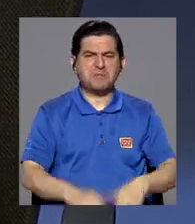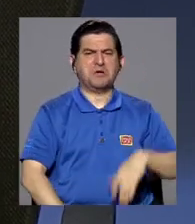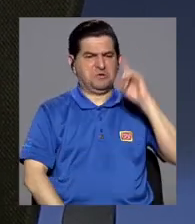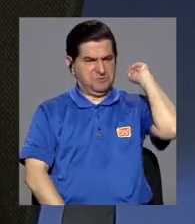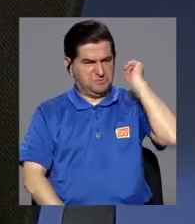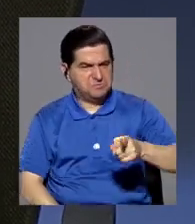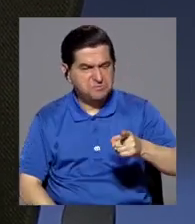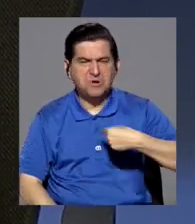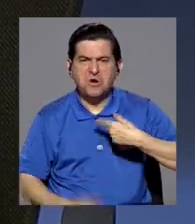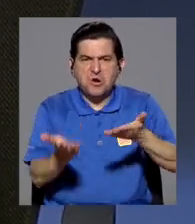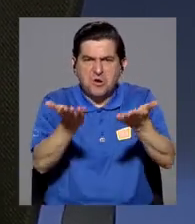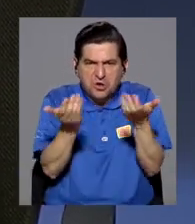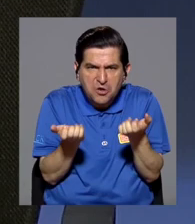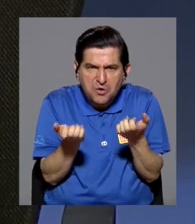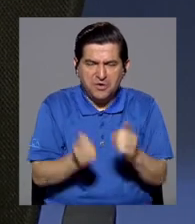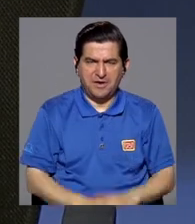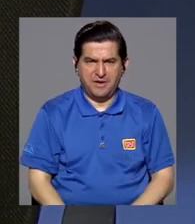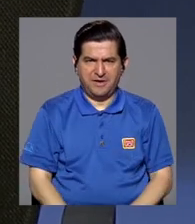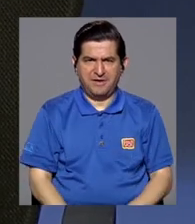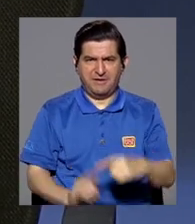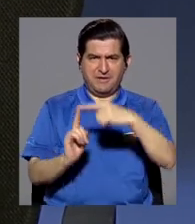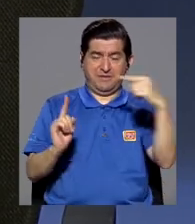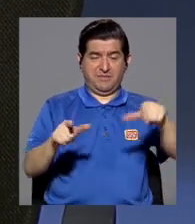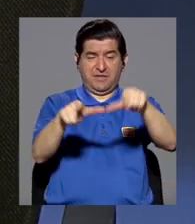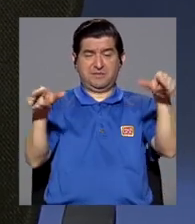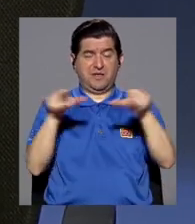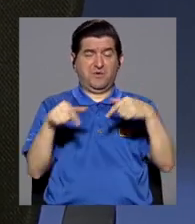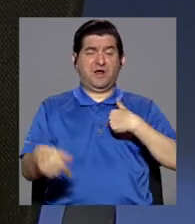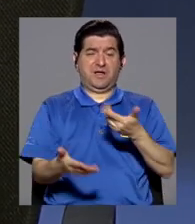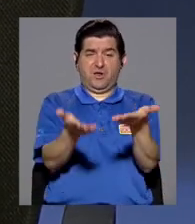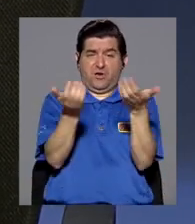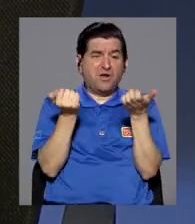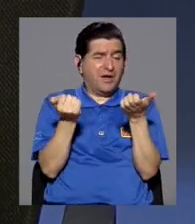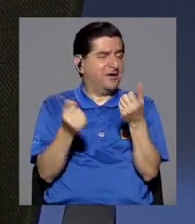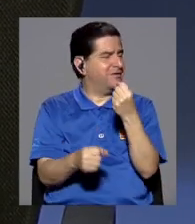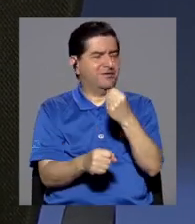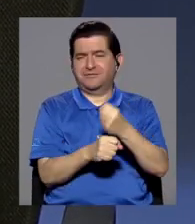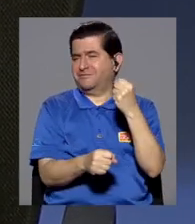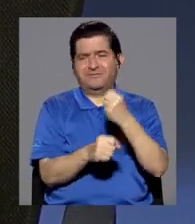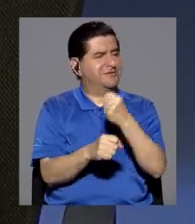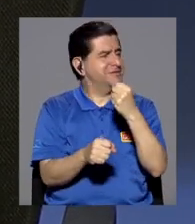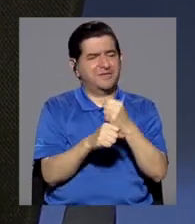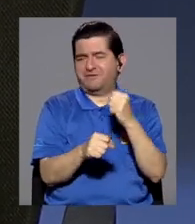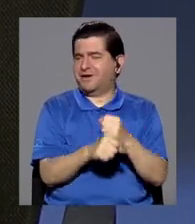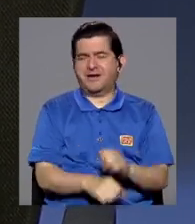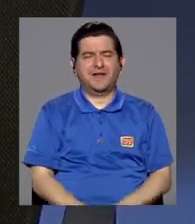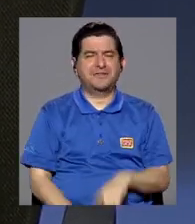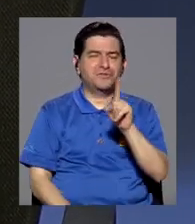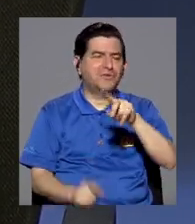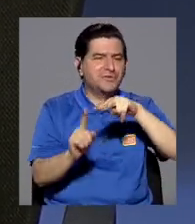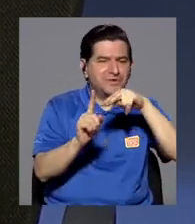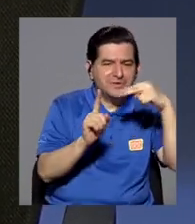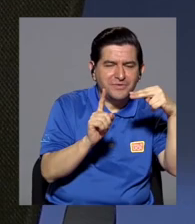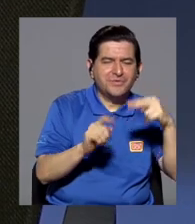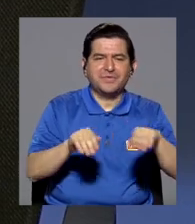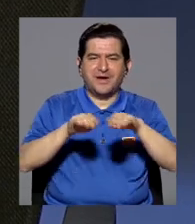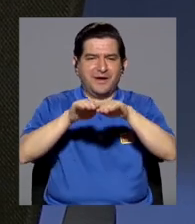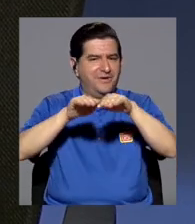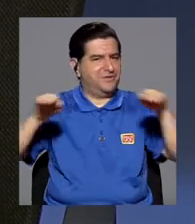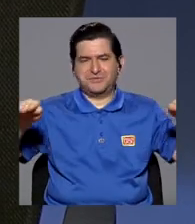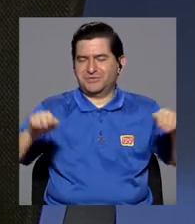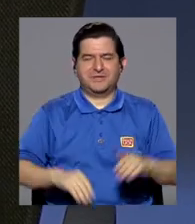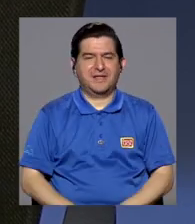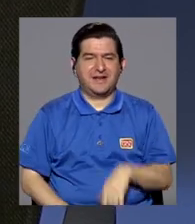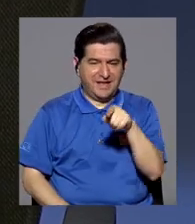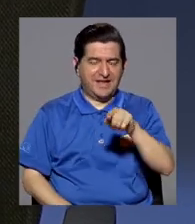e impongo lo que yo quiero hacer y desde el lugar que yo quiero hacer no estoy trabajando desde una posición horizontal sino